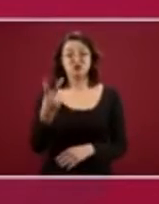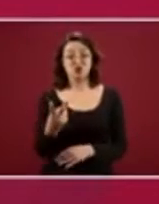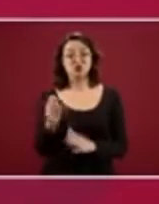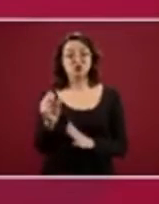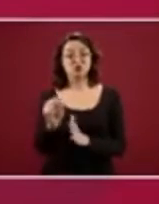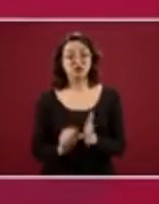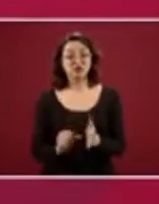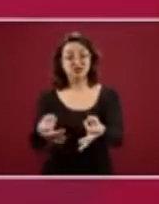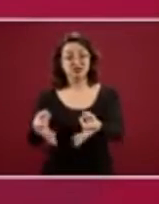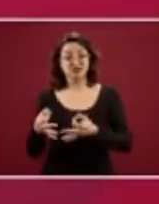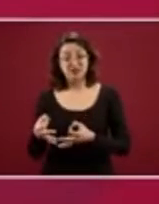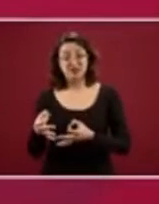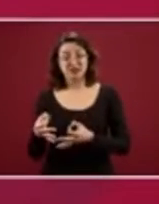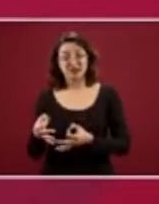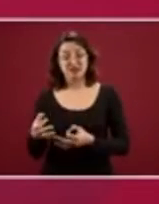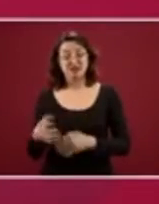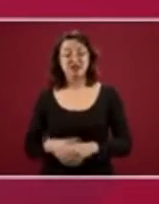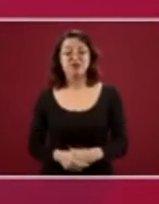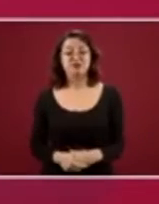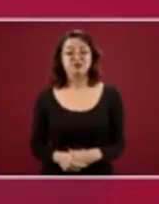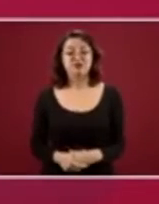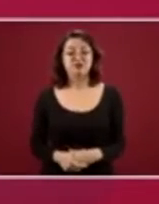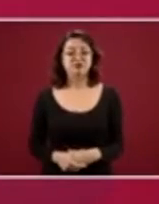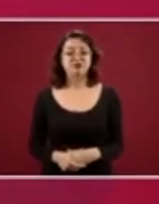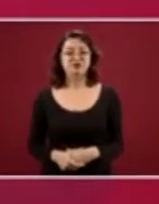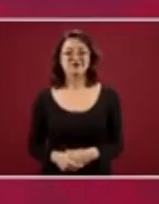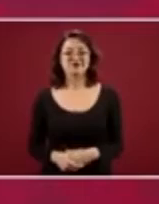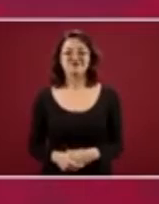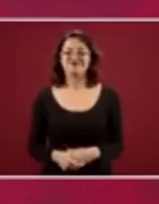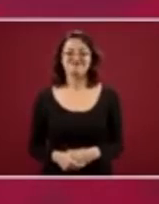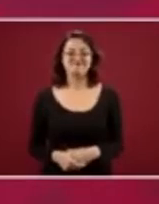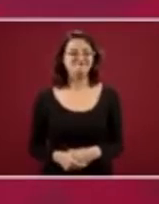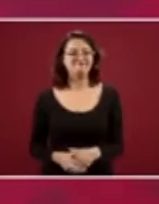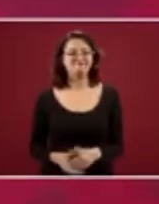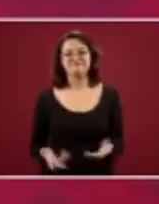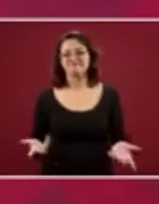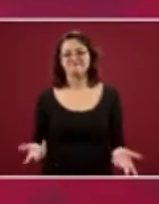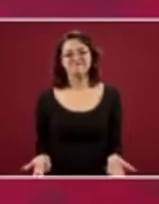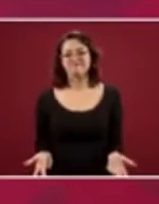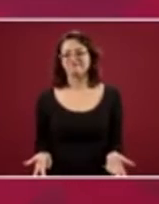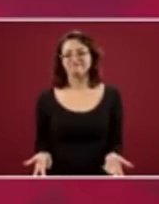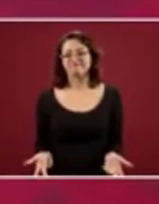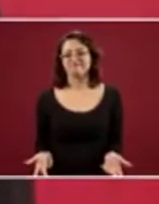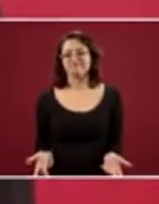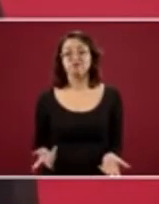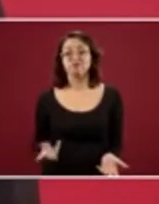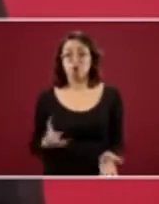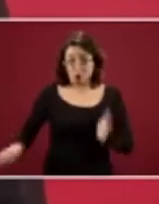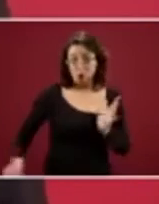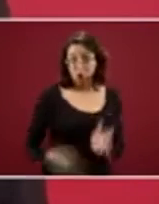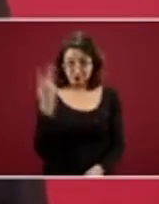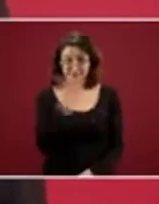2 menos, sí. Entonces, ya, y no hay reelección.